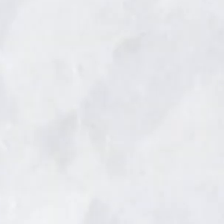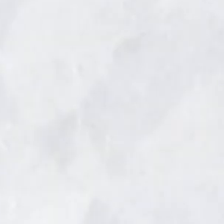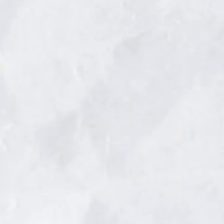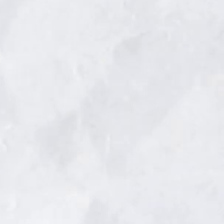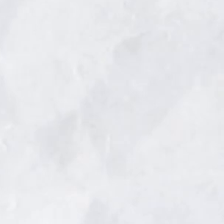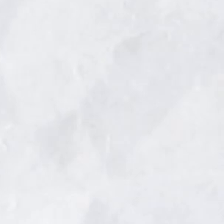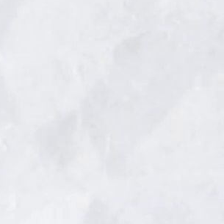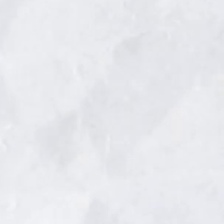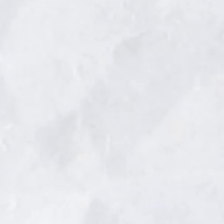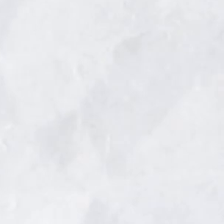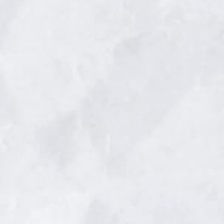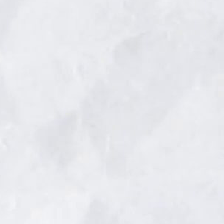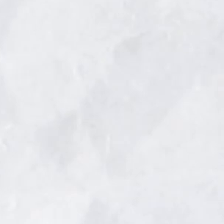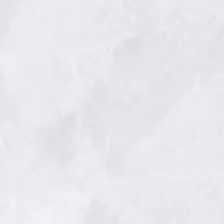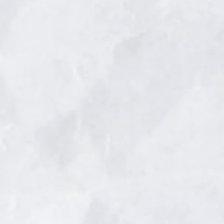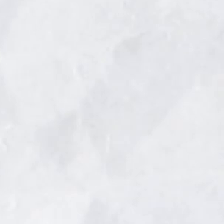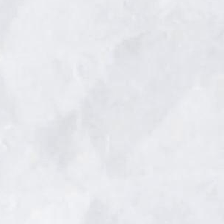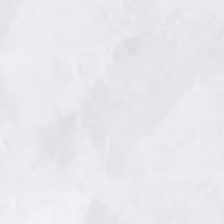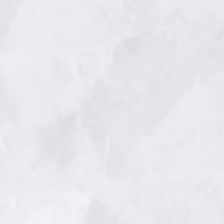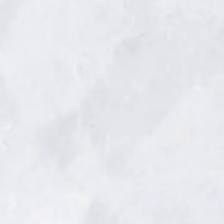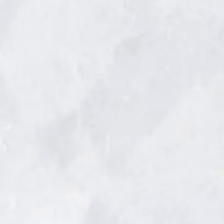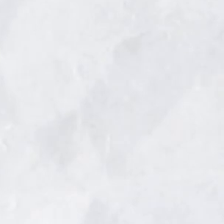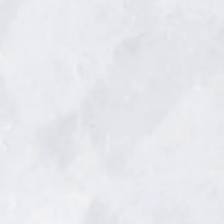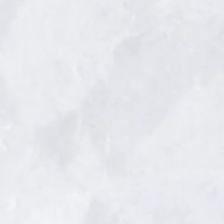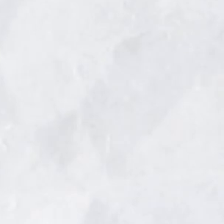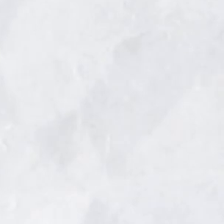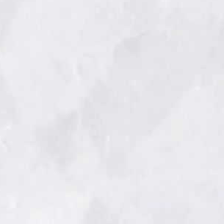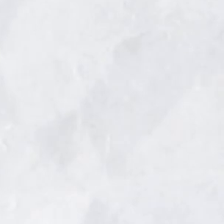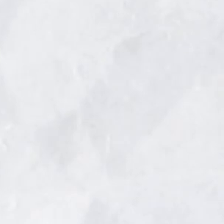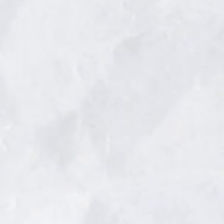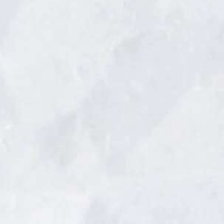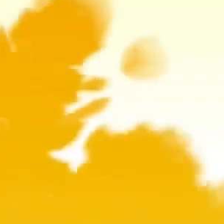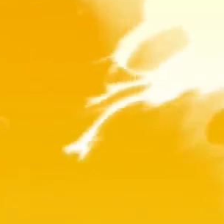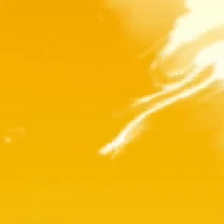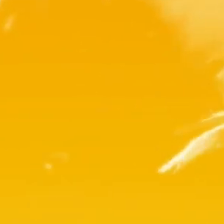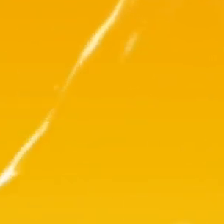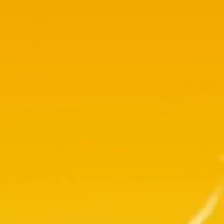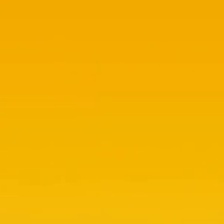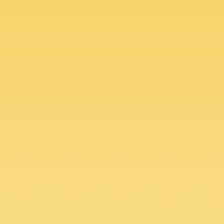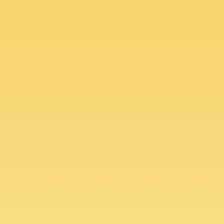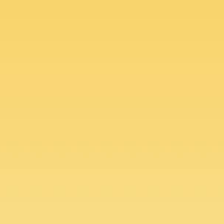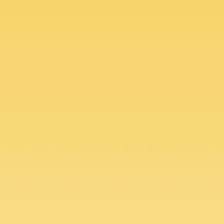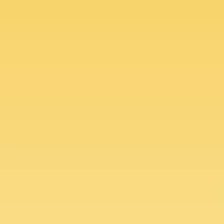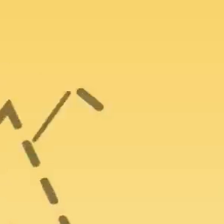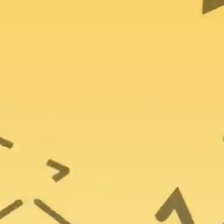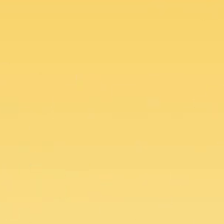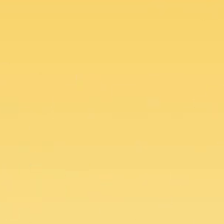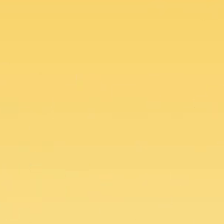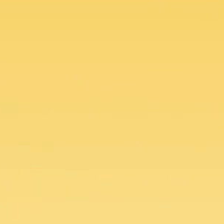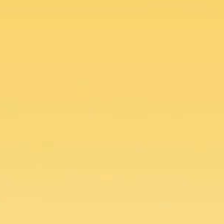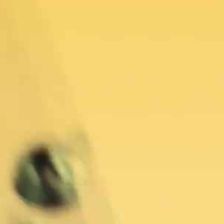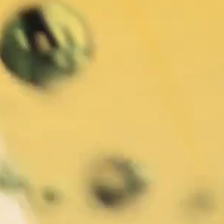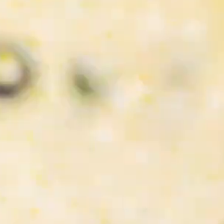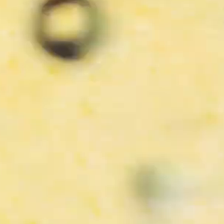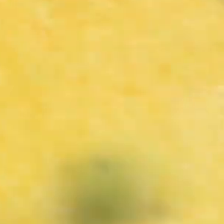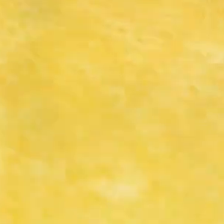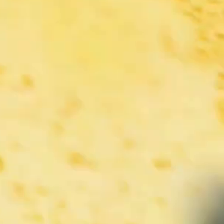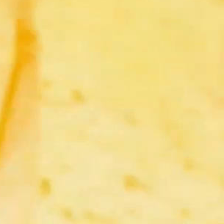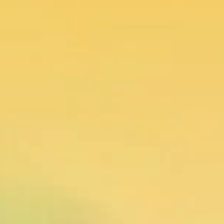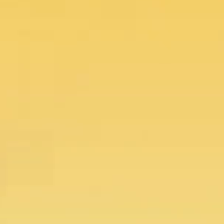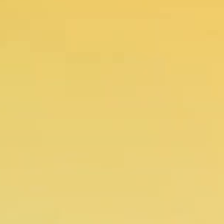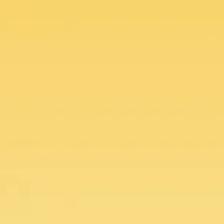En el marco del proyecto Transmedia Desafío Profundo del Plan Ceibal, el año pasado se estrenó 1930.